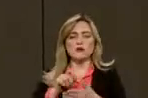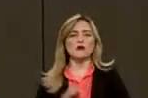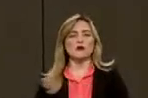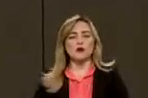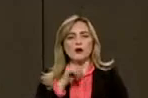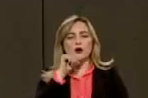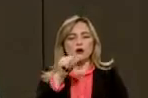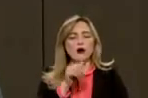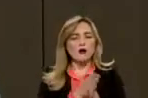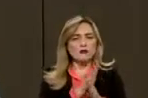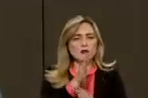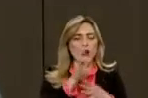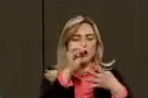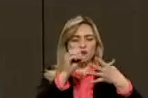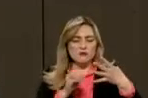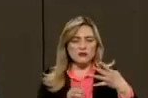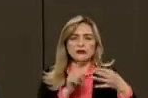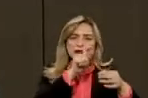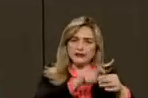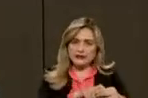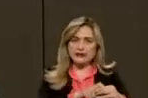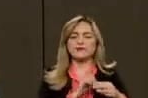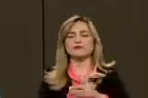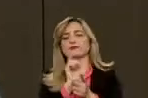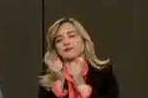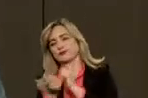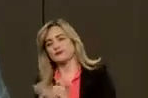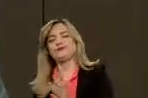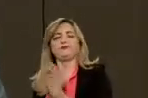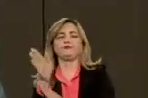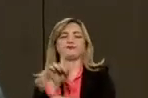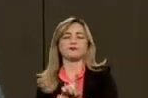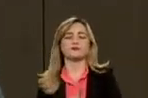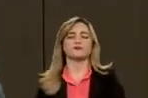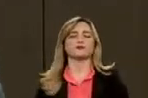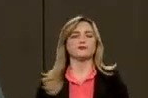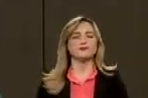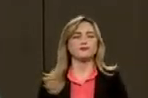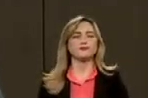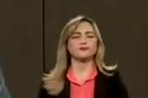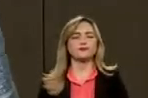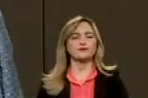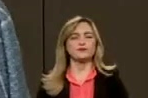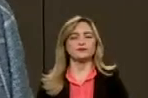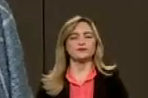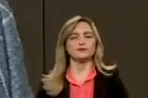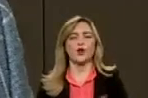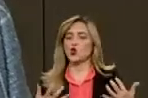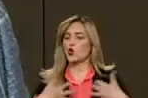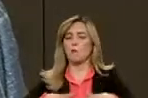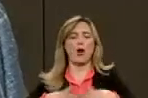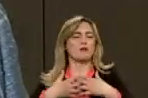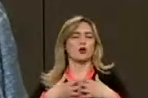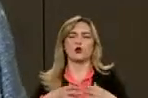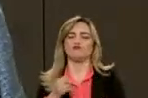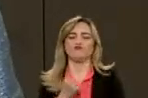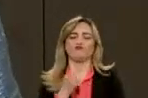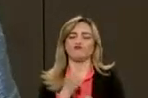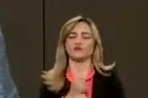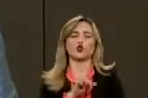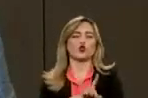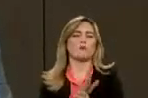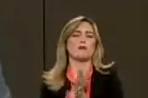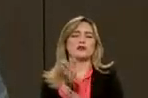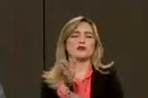en el CNSI. Una vez que sea inscrito y que ya tenga validez en su cuarto nivel, de forma automática pasan a cubrir la